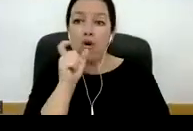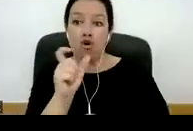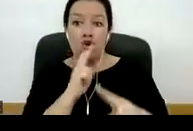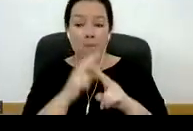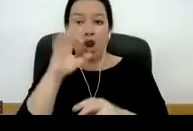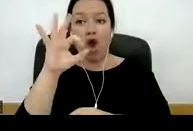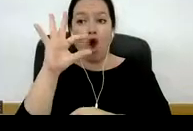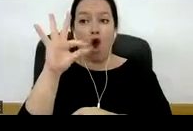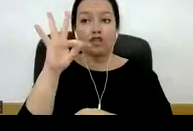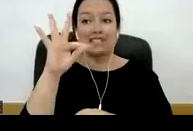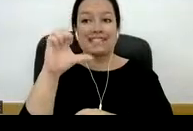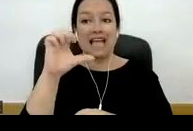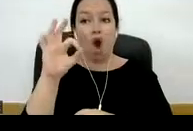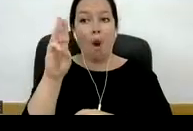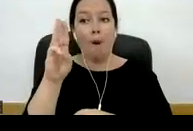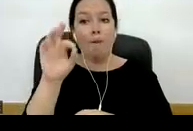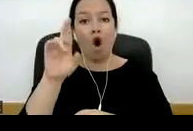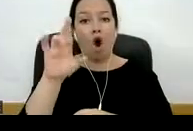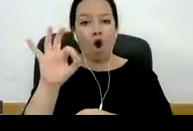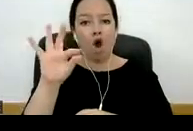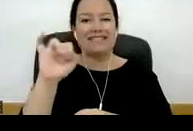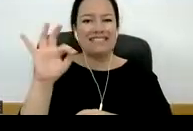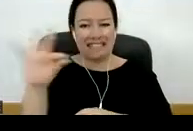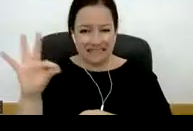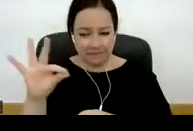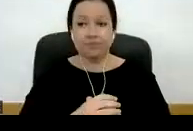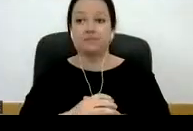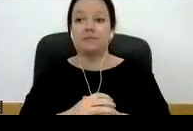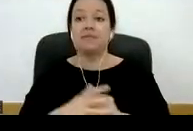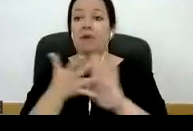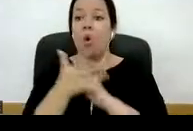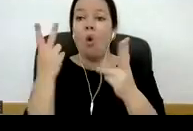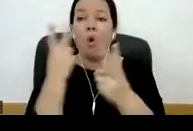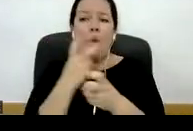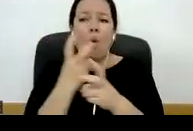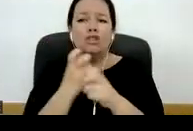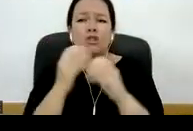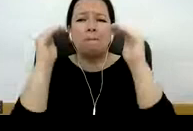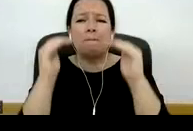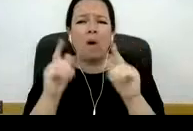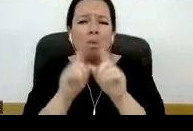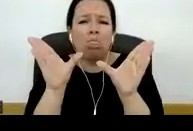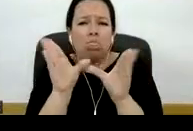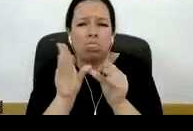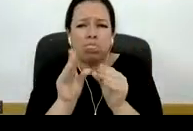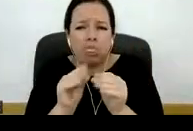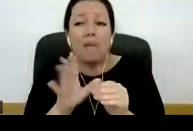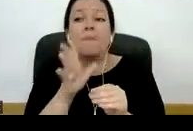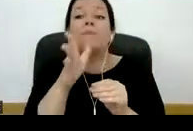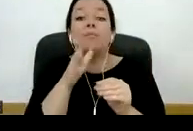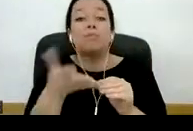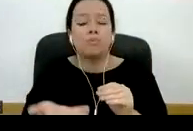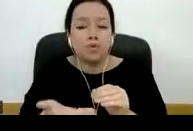de densitometrías y demás. Disminuye la masa ósea fundamentalmente debido a